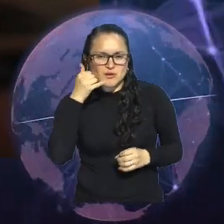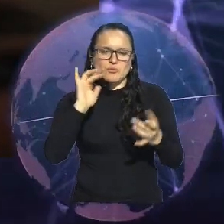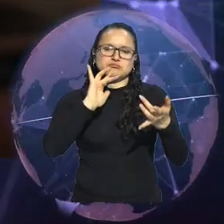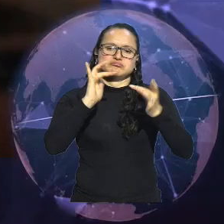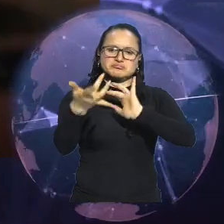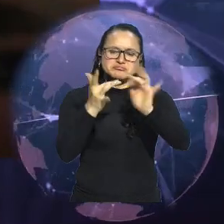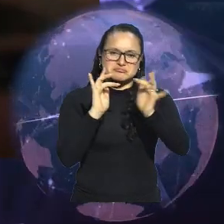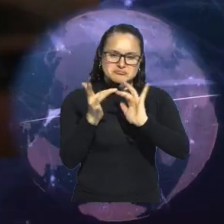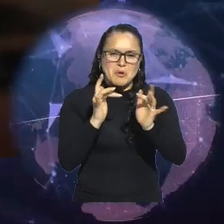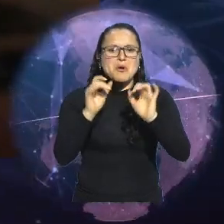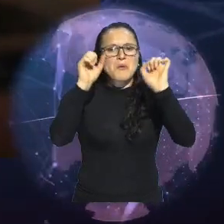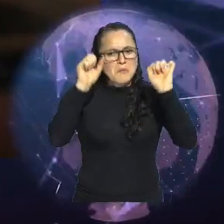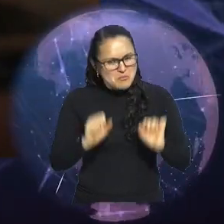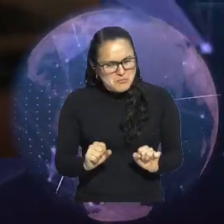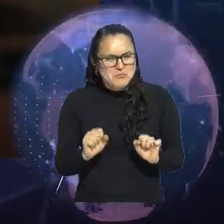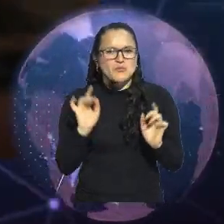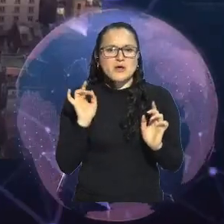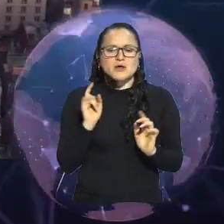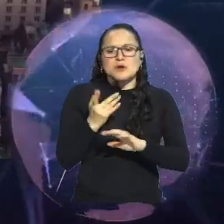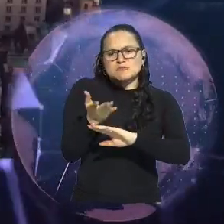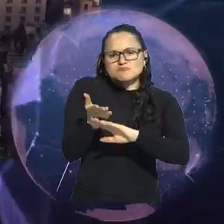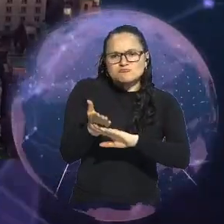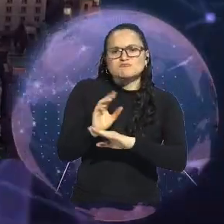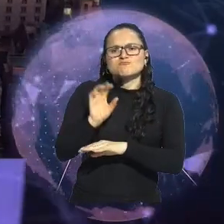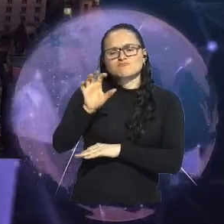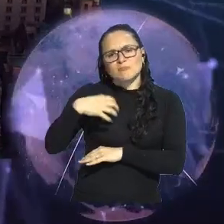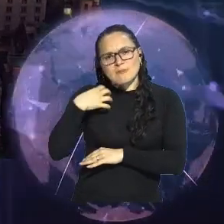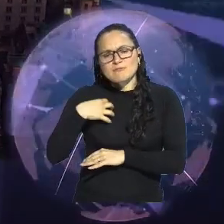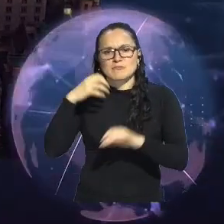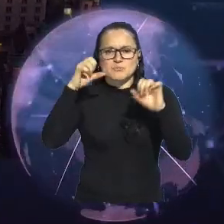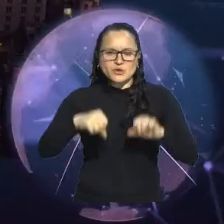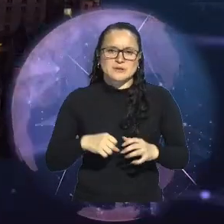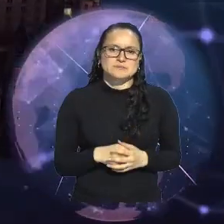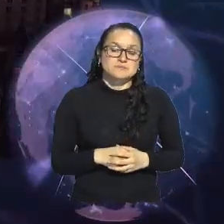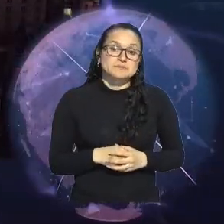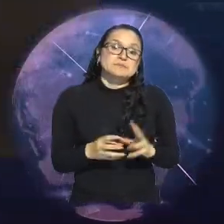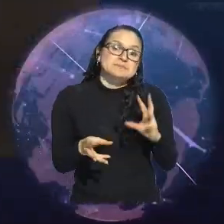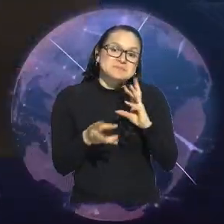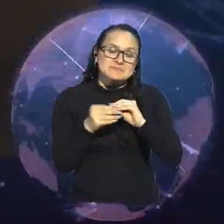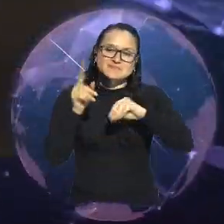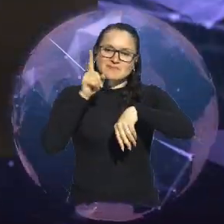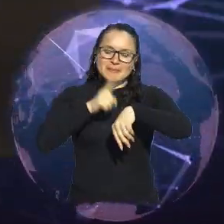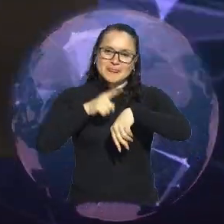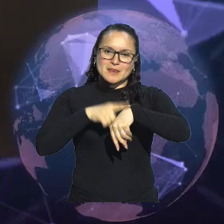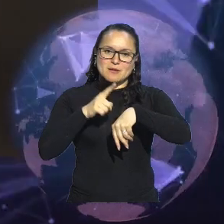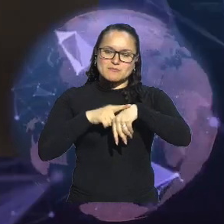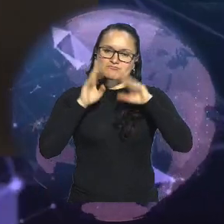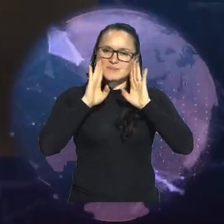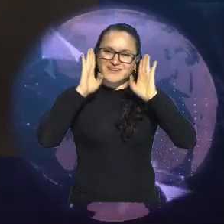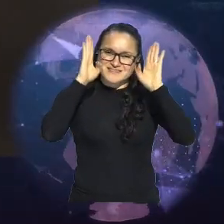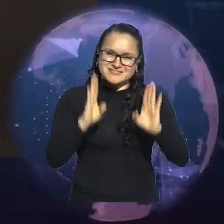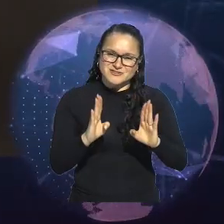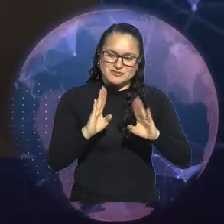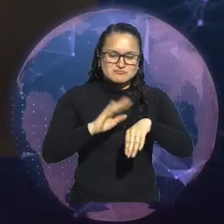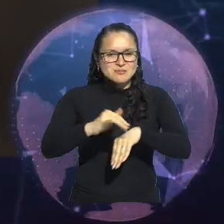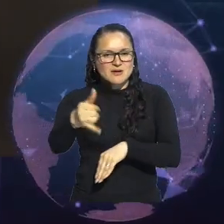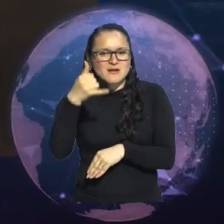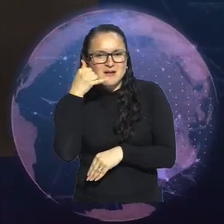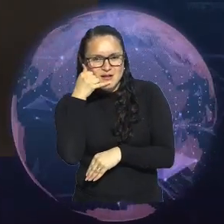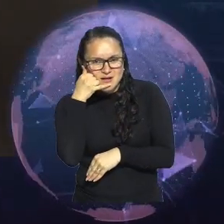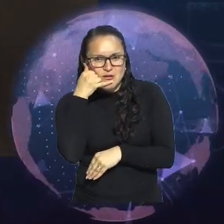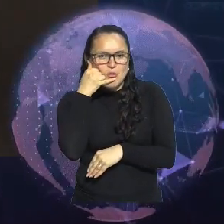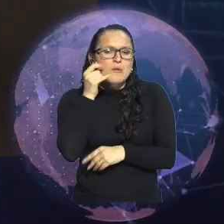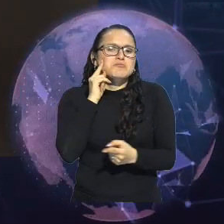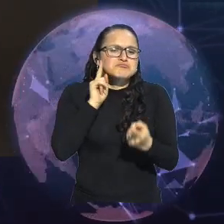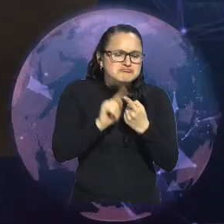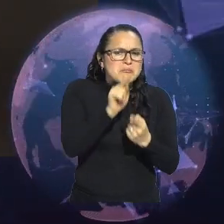mecanismo idóneo dispuesto para tal fin y la modificación del horario de atención telefónica para permitir que el